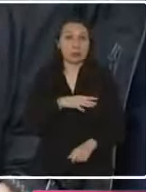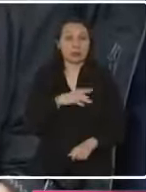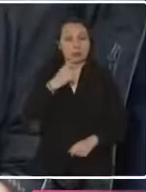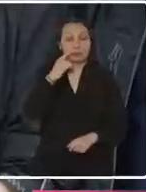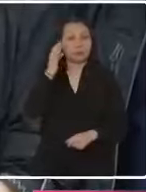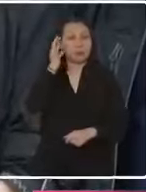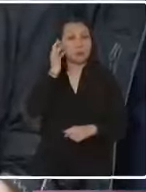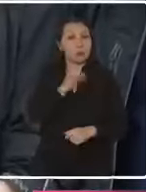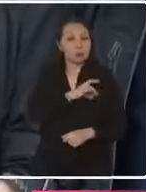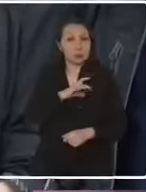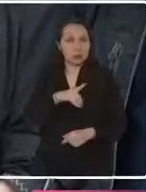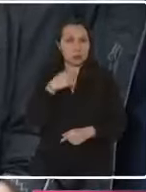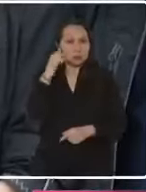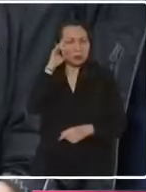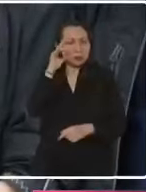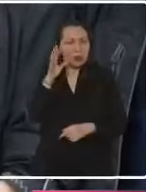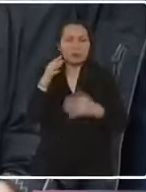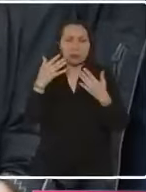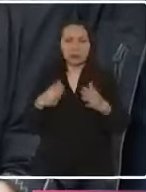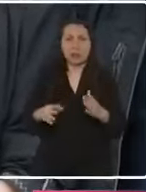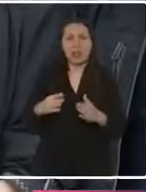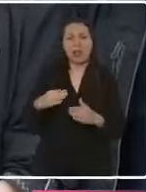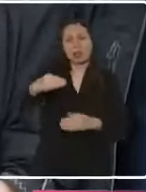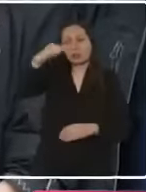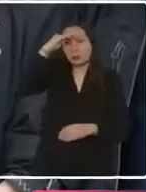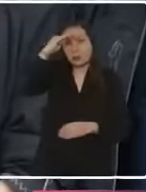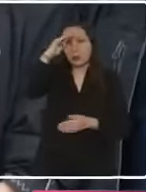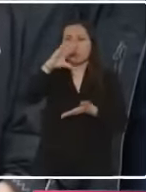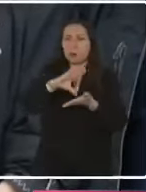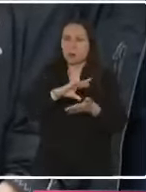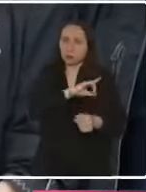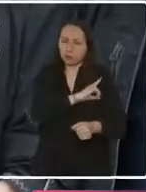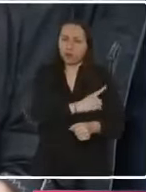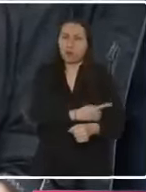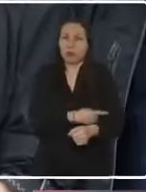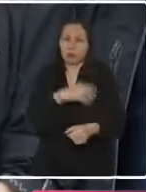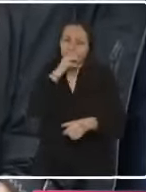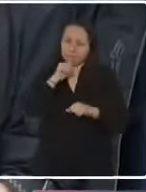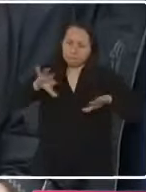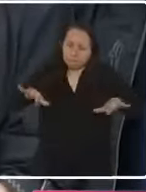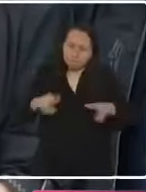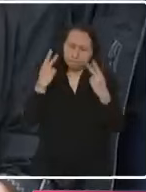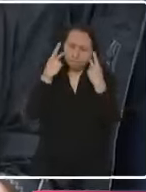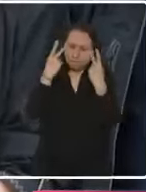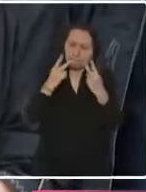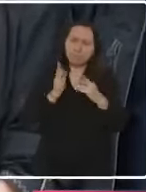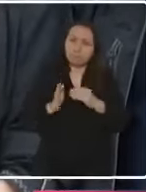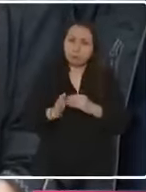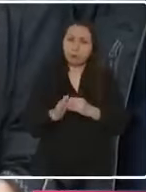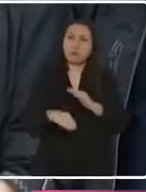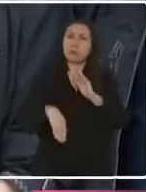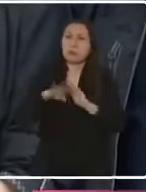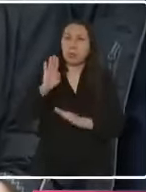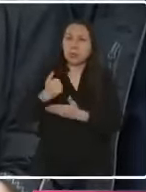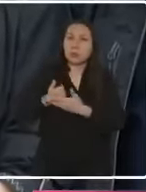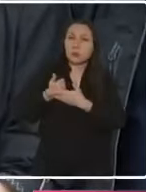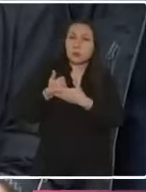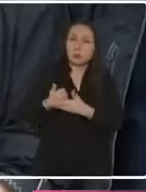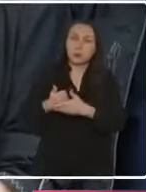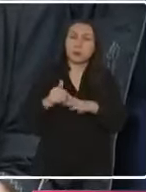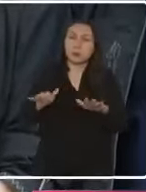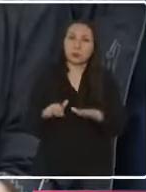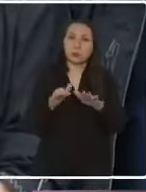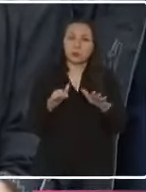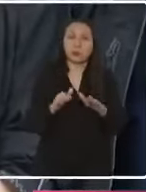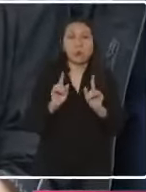de los incendios forestales, donde se ayudan nuevas medidas y ayudas económicas para los damnificados. Y sobre todo solidario.